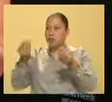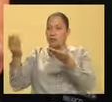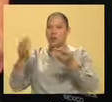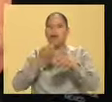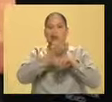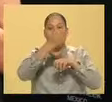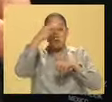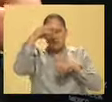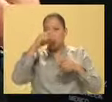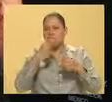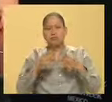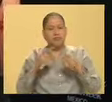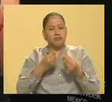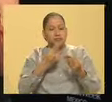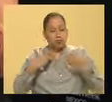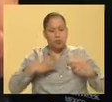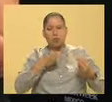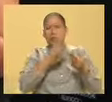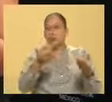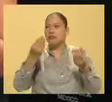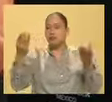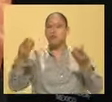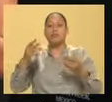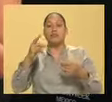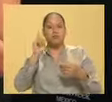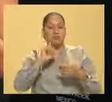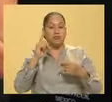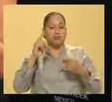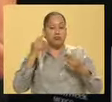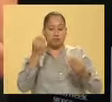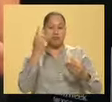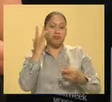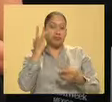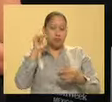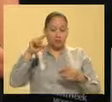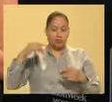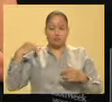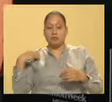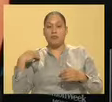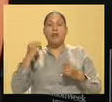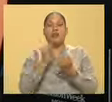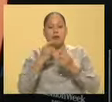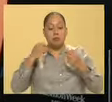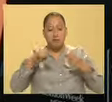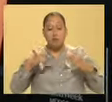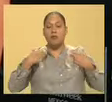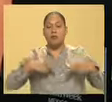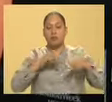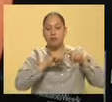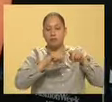México, etcétera, un sinfín de personalidades. Y en este momento presentando tu colección Otoño Invierno